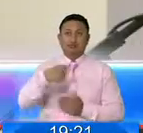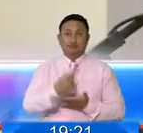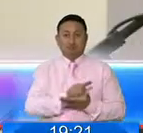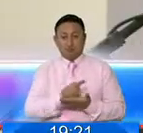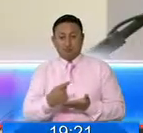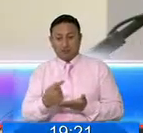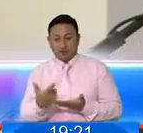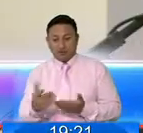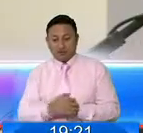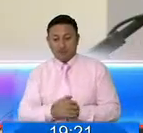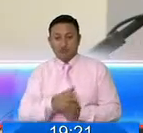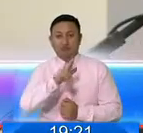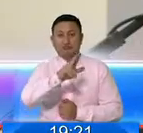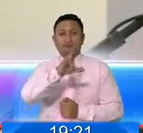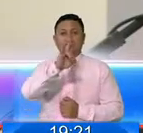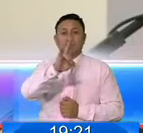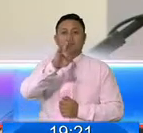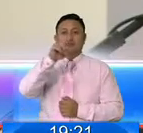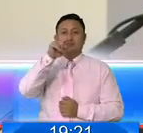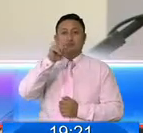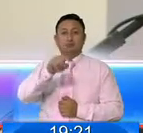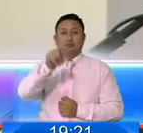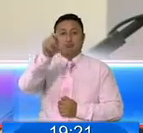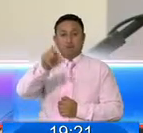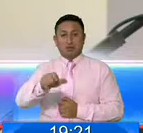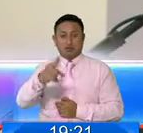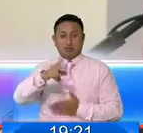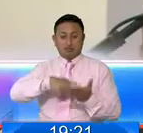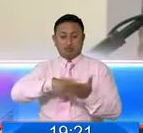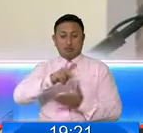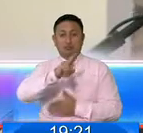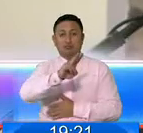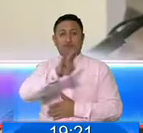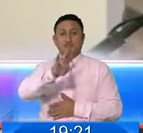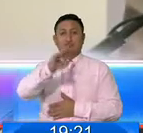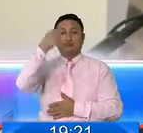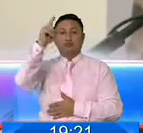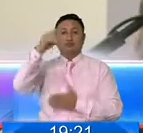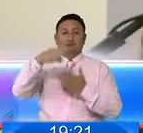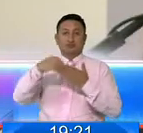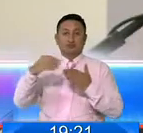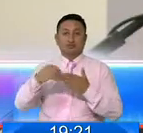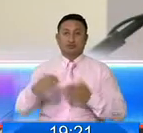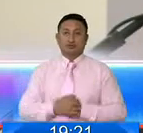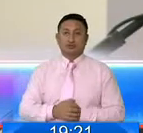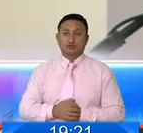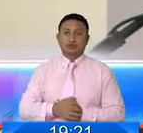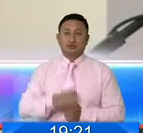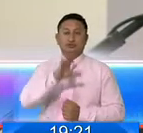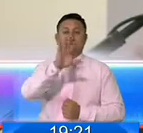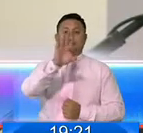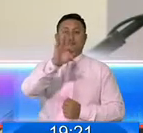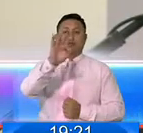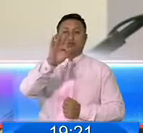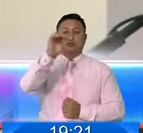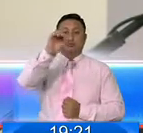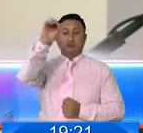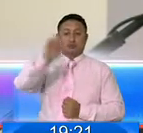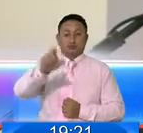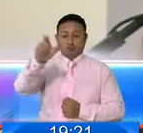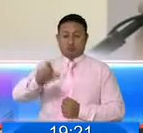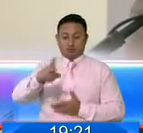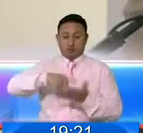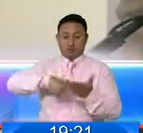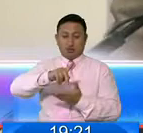son exactamente 37 mil contribuyentes y 27 millones de dólares. El 99% de esos contribuyentes